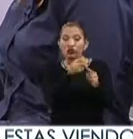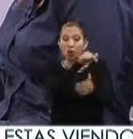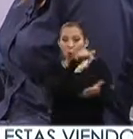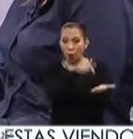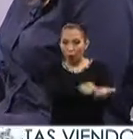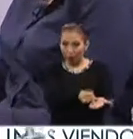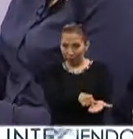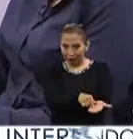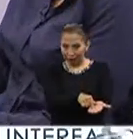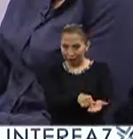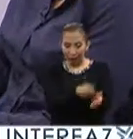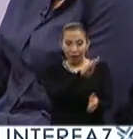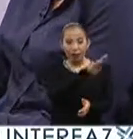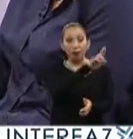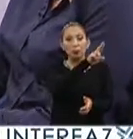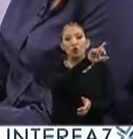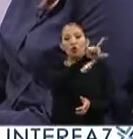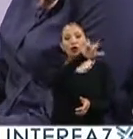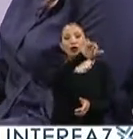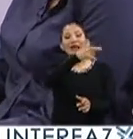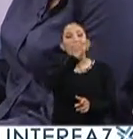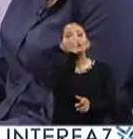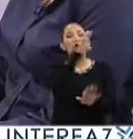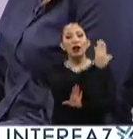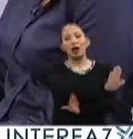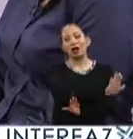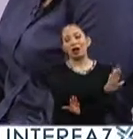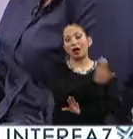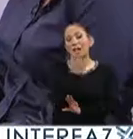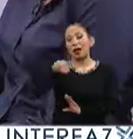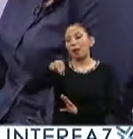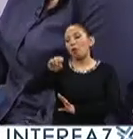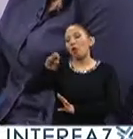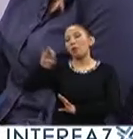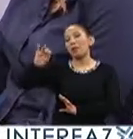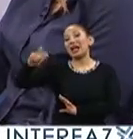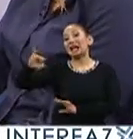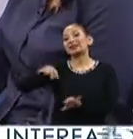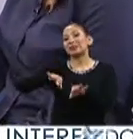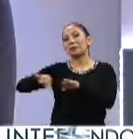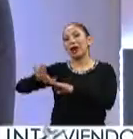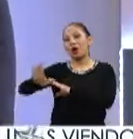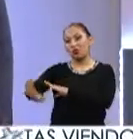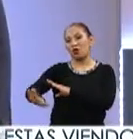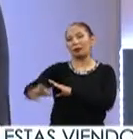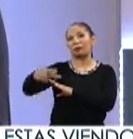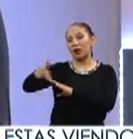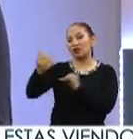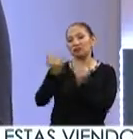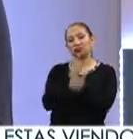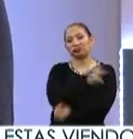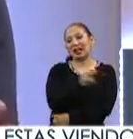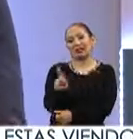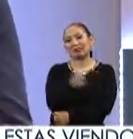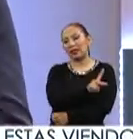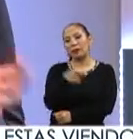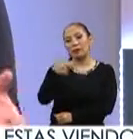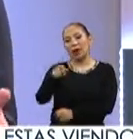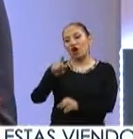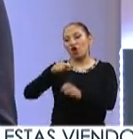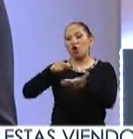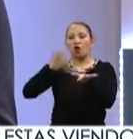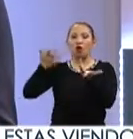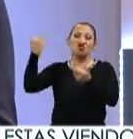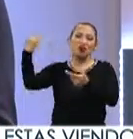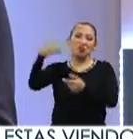vamos a aplicar. Correcto. Es decir, el bullying se da a nivel escolar, el moving se da a nivel laboral. Sin embargo, es lo mismo, pues, ¿no? Nada más que se han